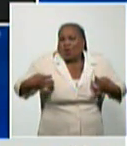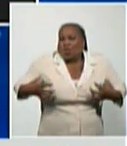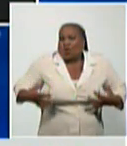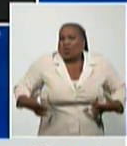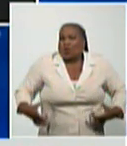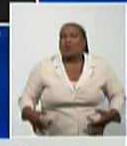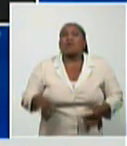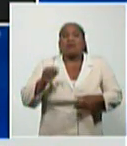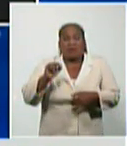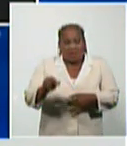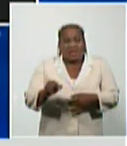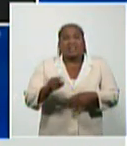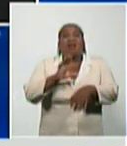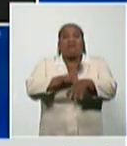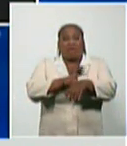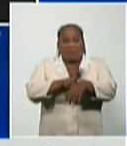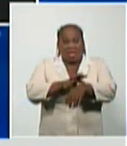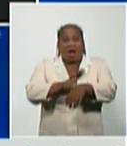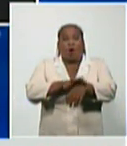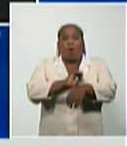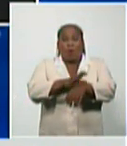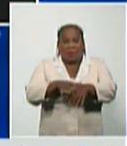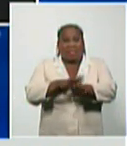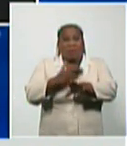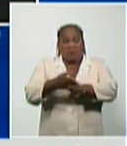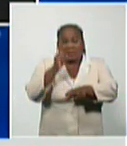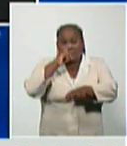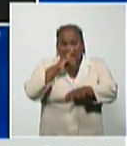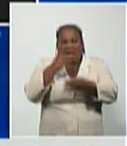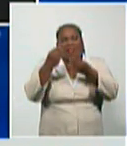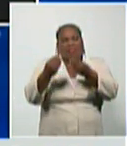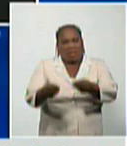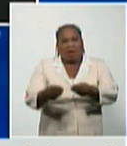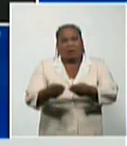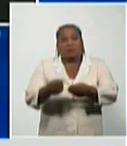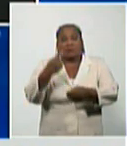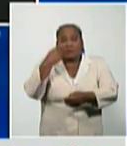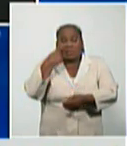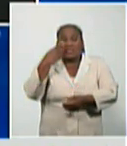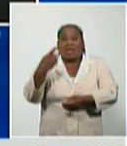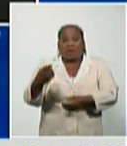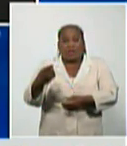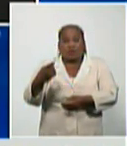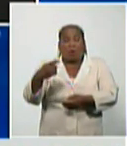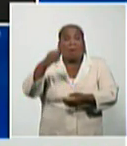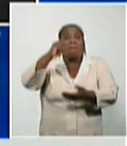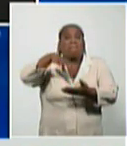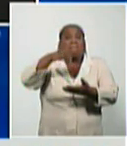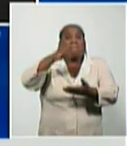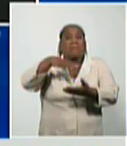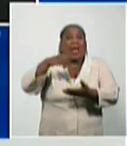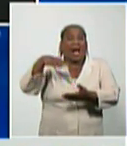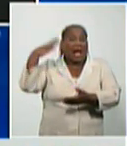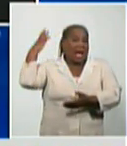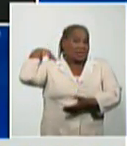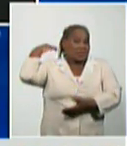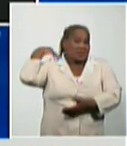mayor frecuencia. Se han encontrado que en la tomografía que se les realiza a los pacientes, en